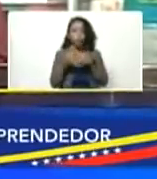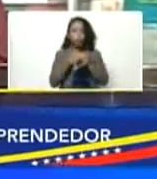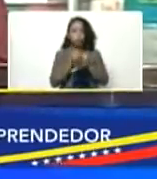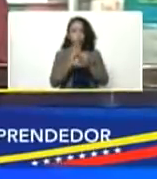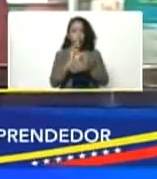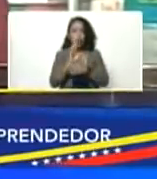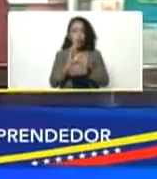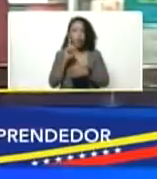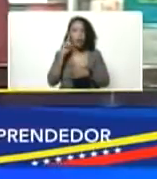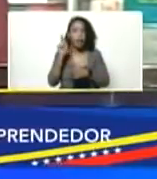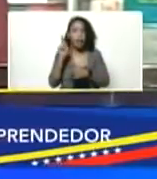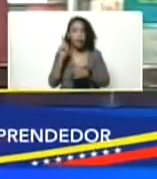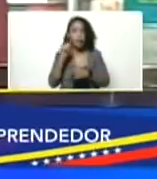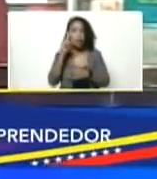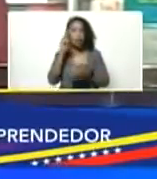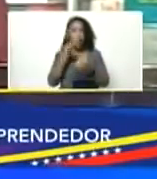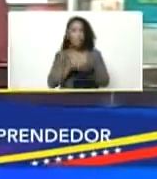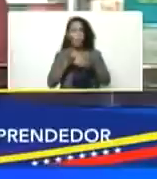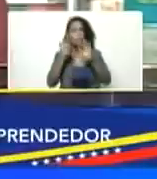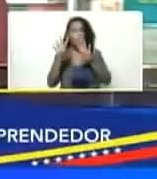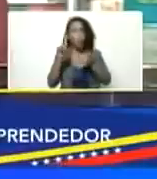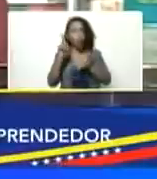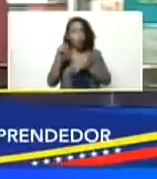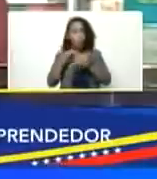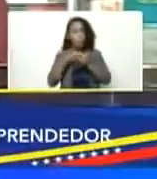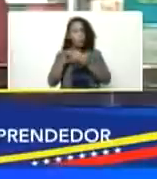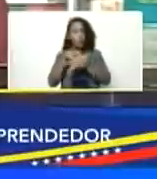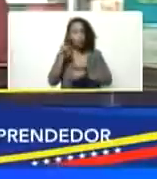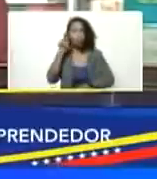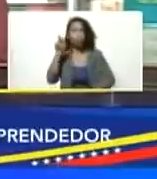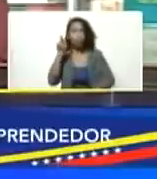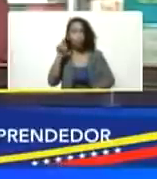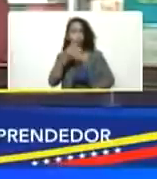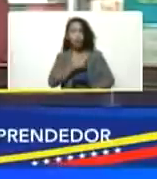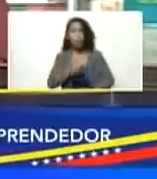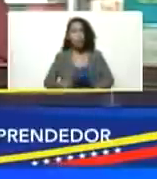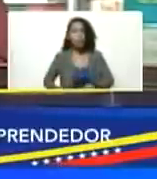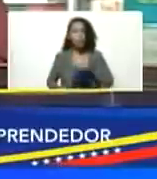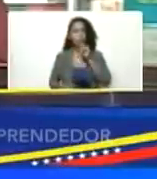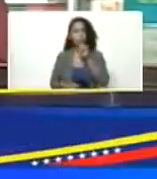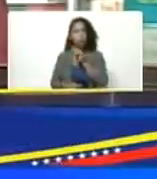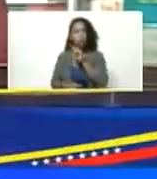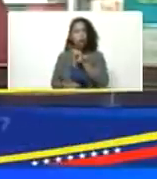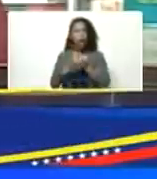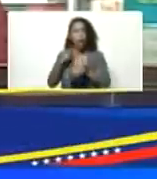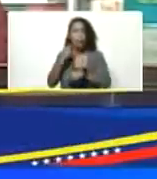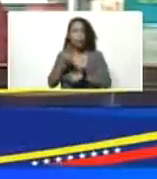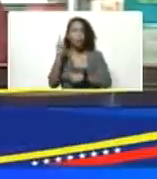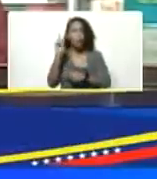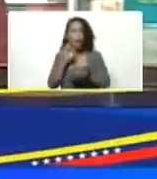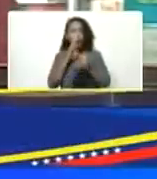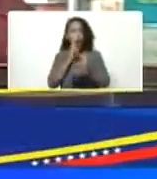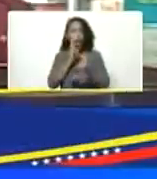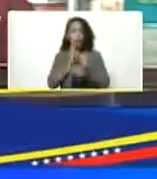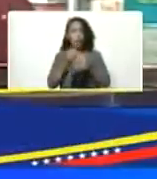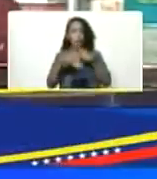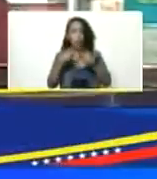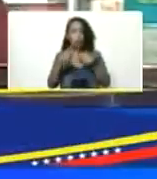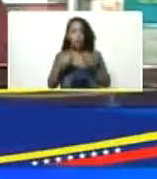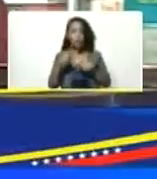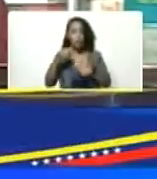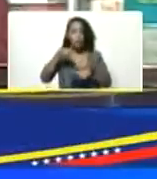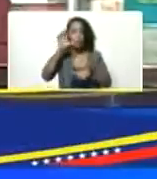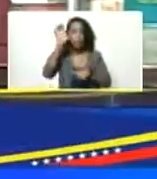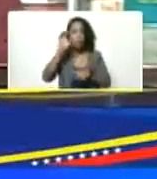creo que fue en el 2009, Héctor. Tú eras ministro, ¿no?, de la presidencia. cuando lanzó la repolitización del